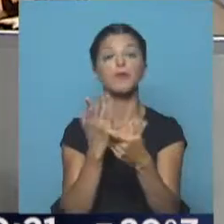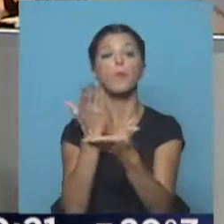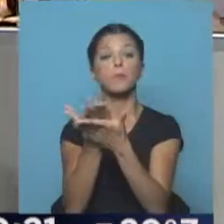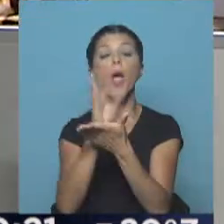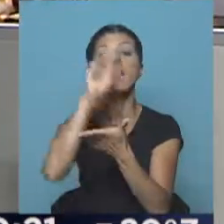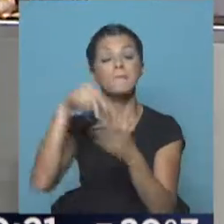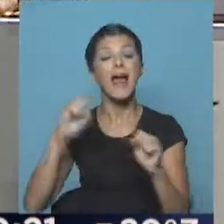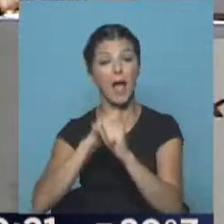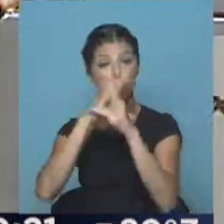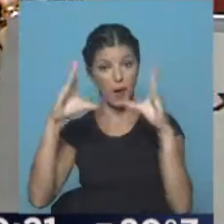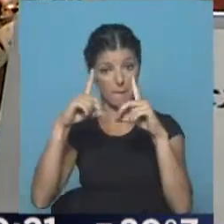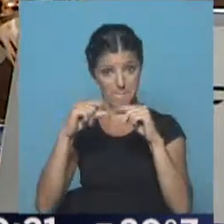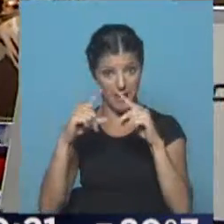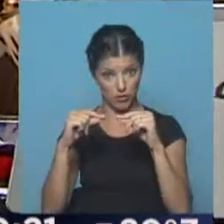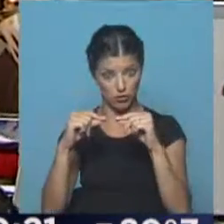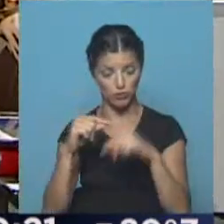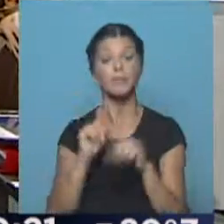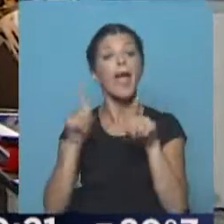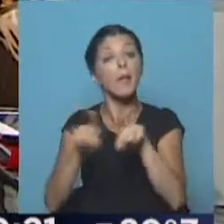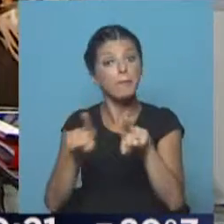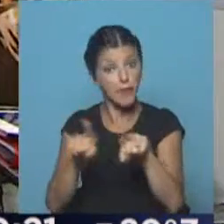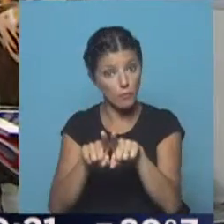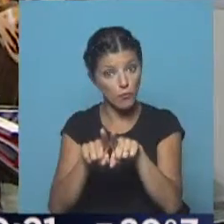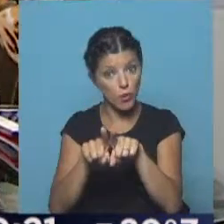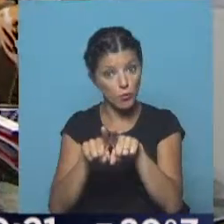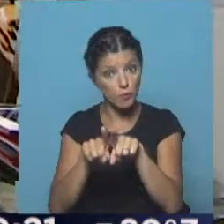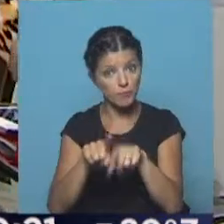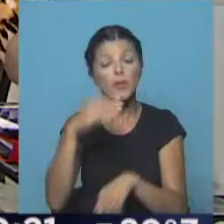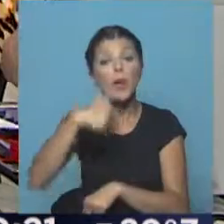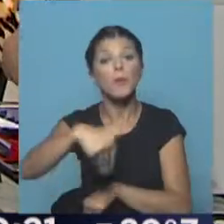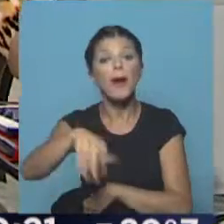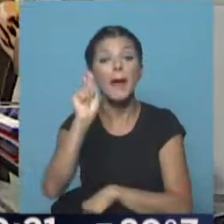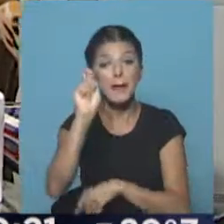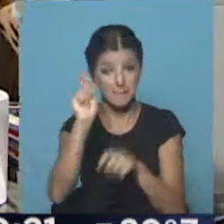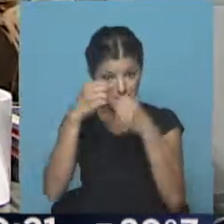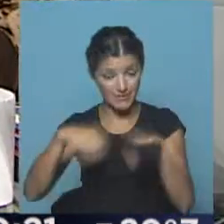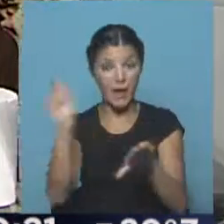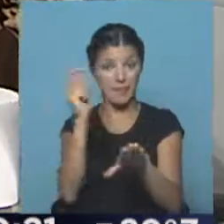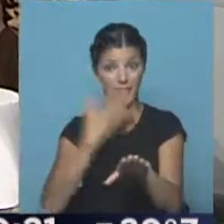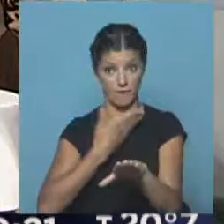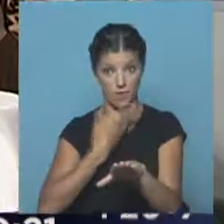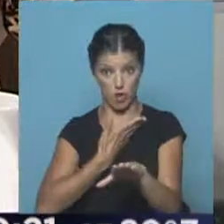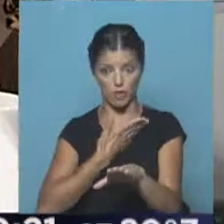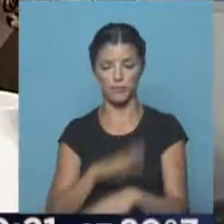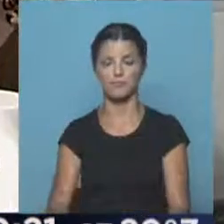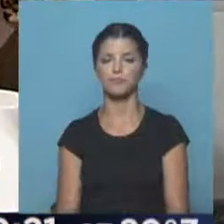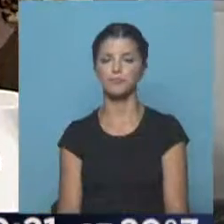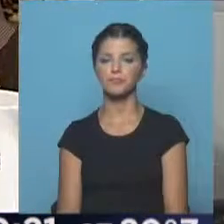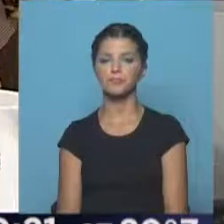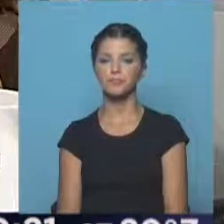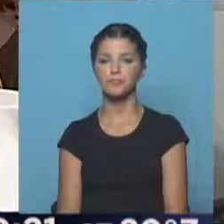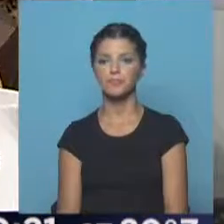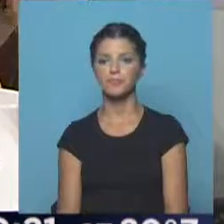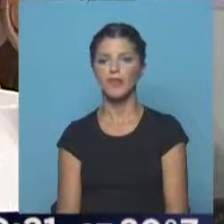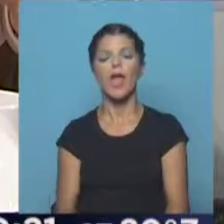Plan Transparencia de Precios. El mismo va a tomar vigencia a partir del próximo mes de febrero. Básicamente se trata de